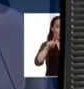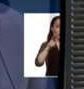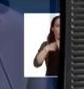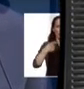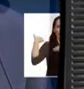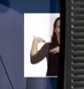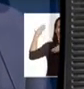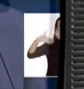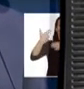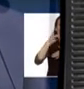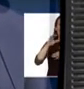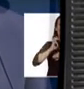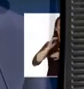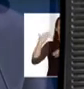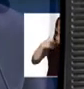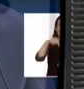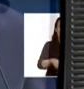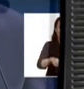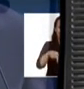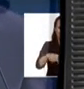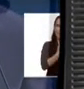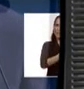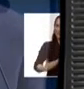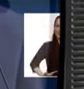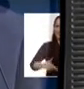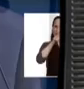cuando Macri habla de la angustia que deben haber sentido